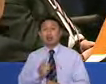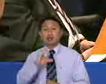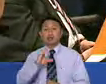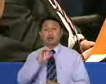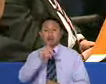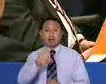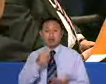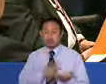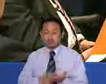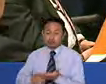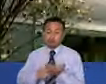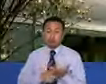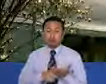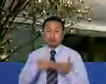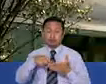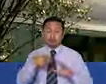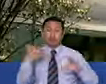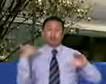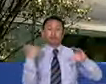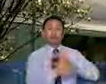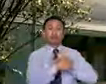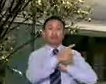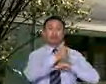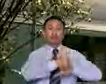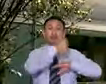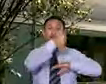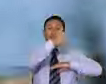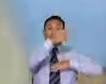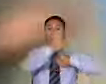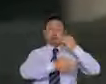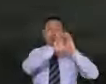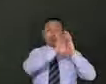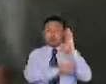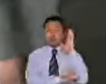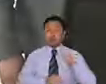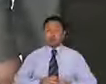ser remitido a la Corte Constitucional, informó Valeria Navarro.